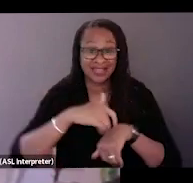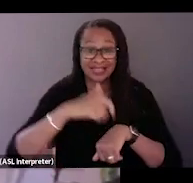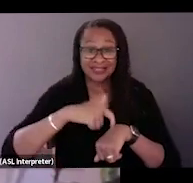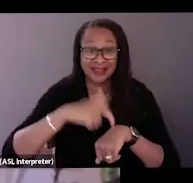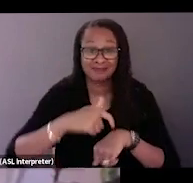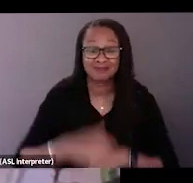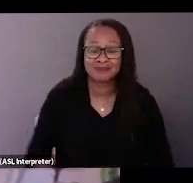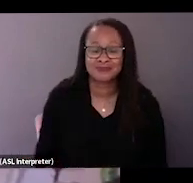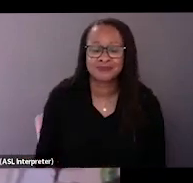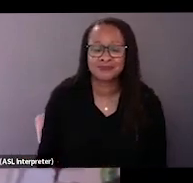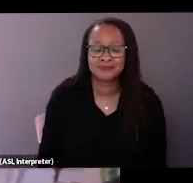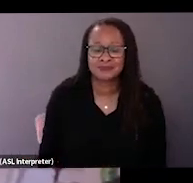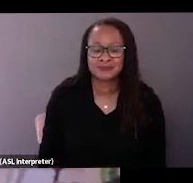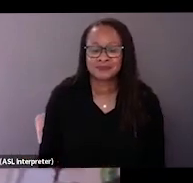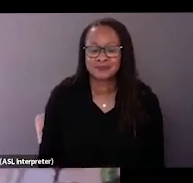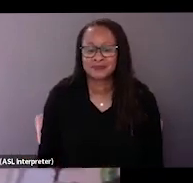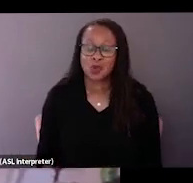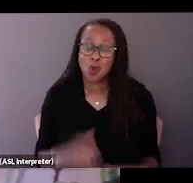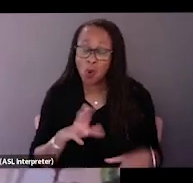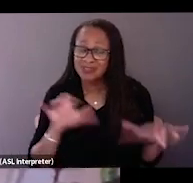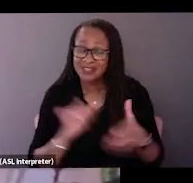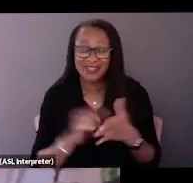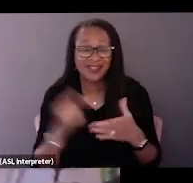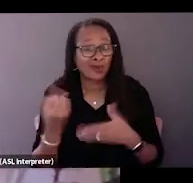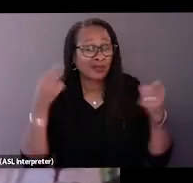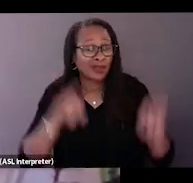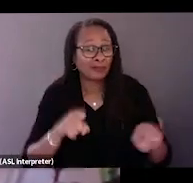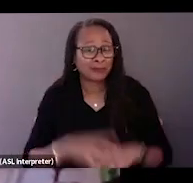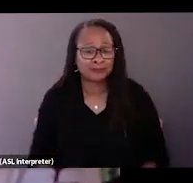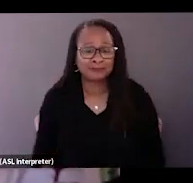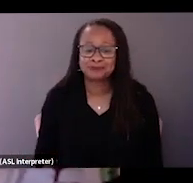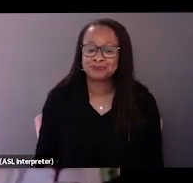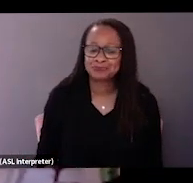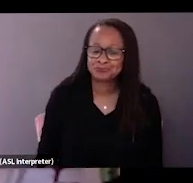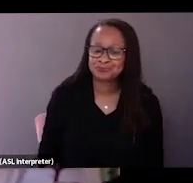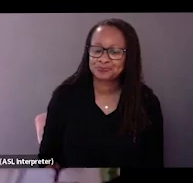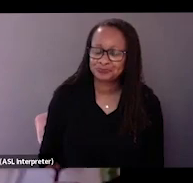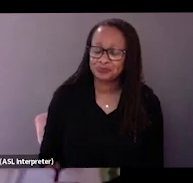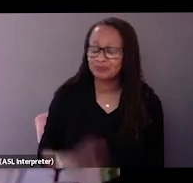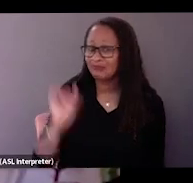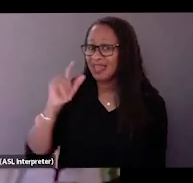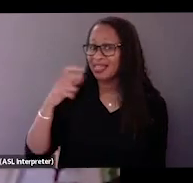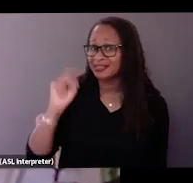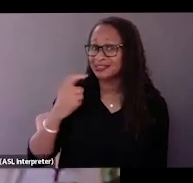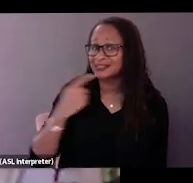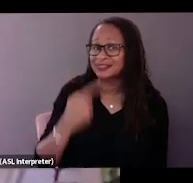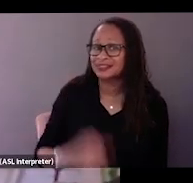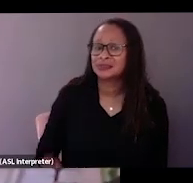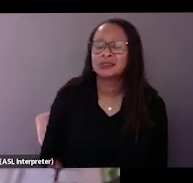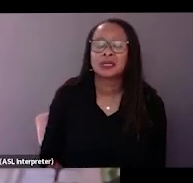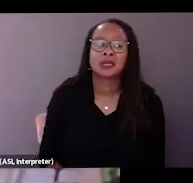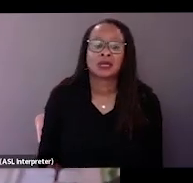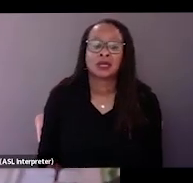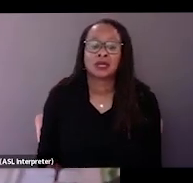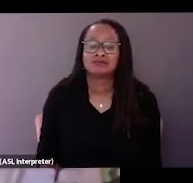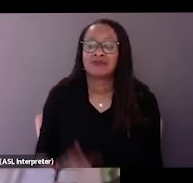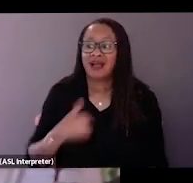I love so much this search. And I think,